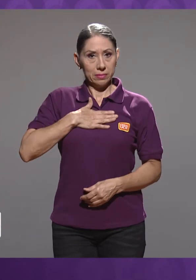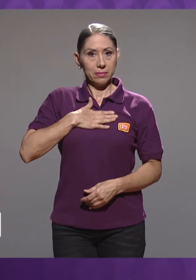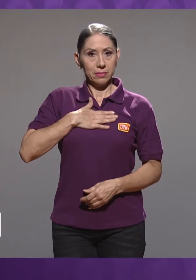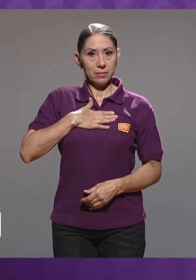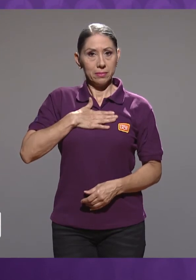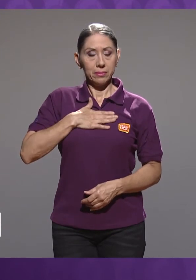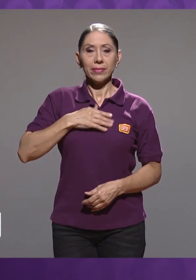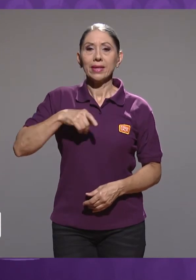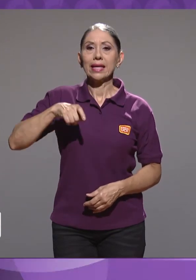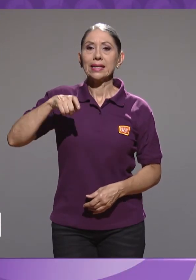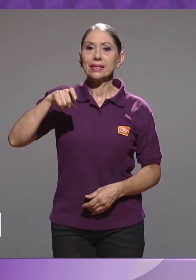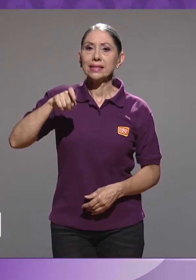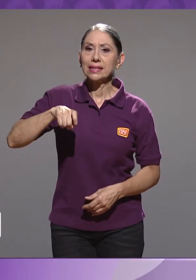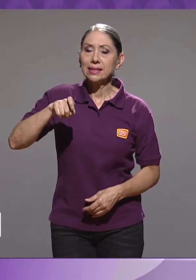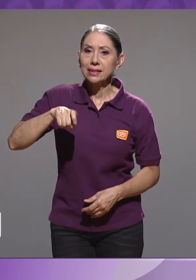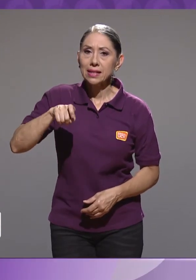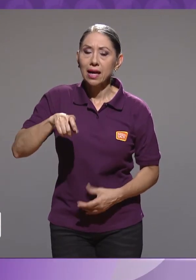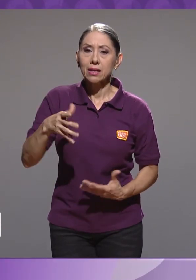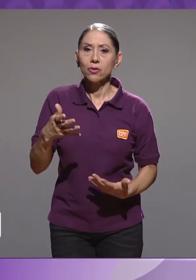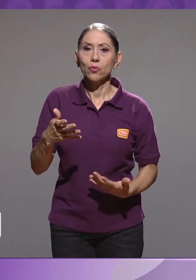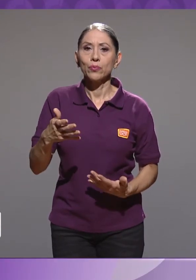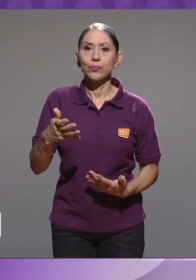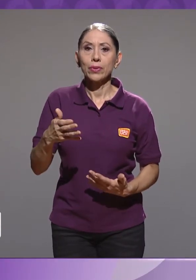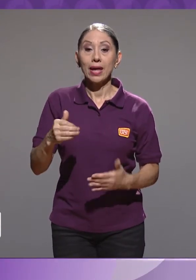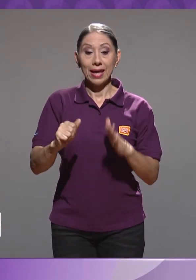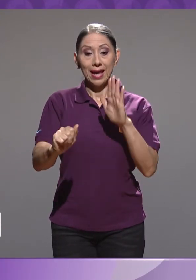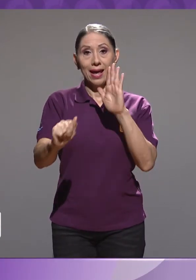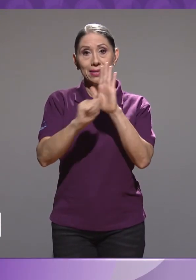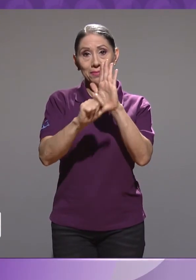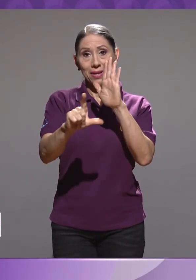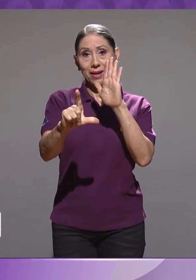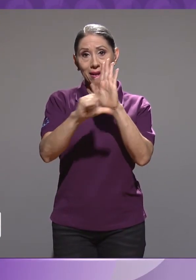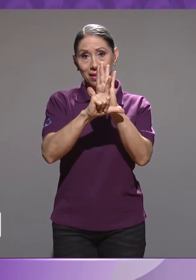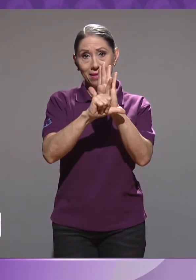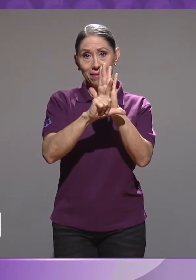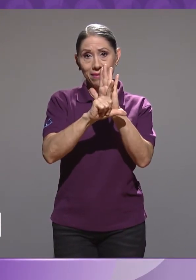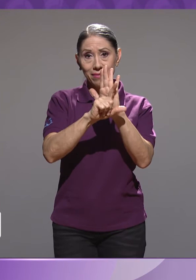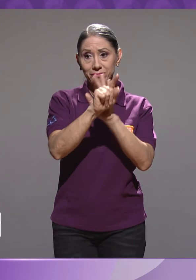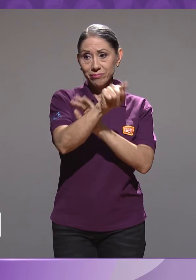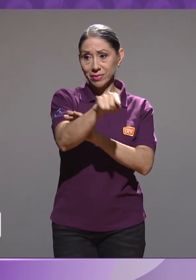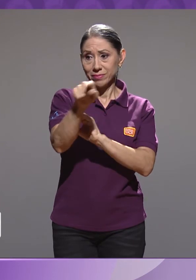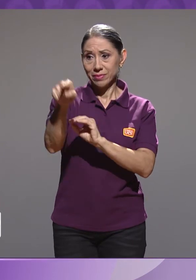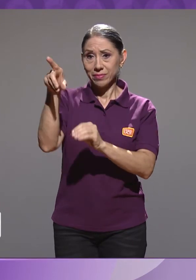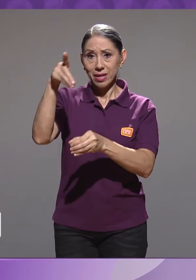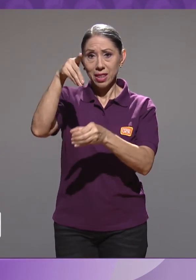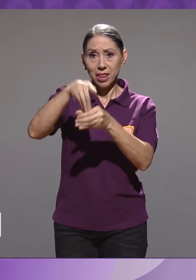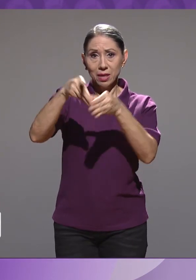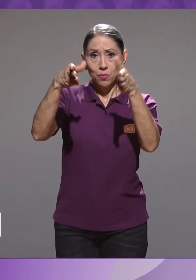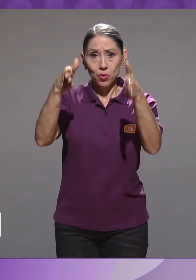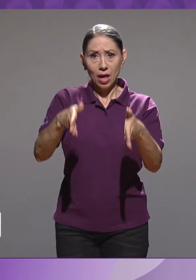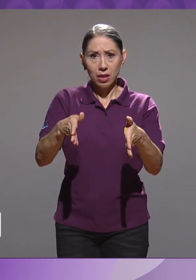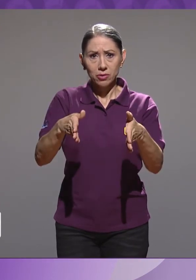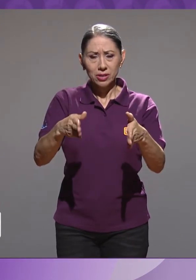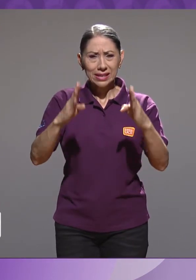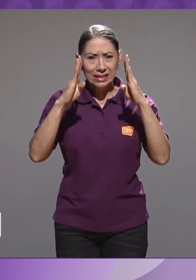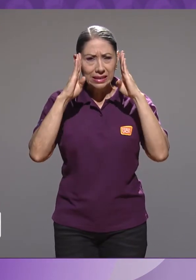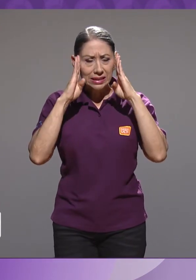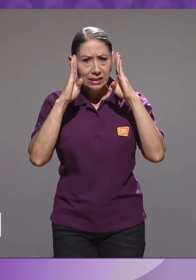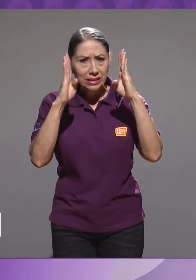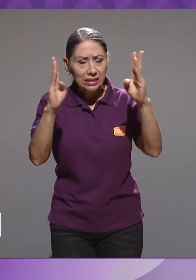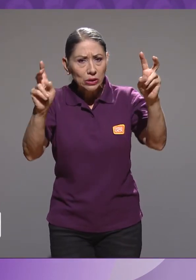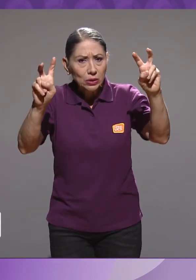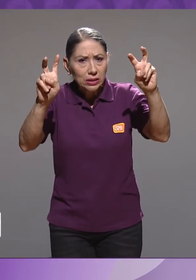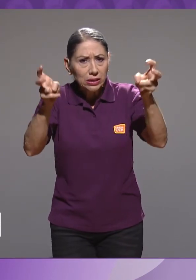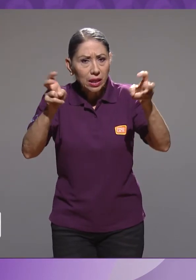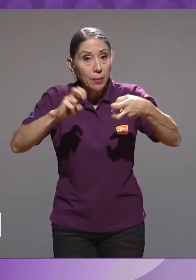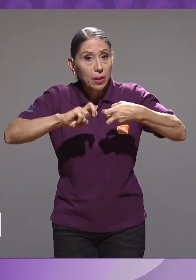Para mí es necesario que la Asamblea Legislativa, los diputados, pongan mucha atención